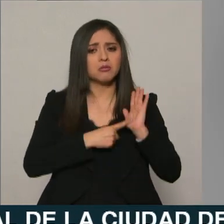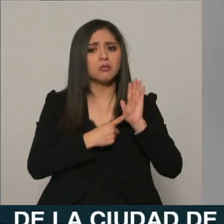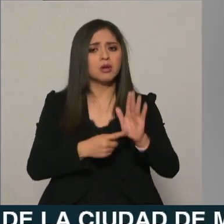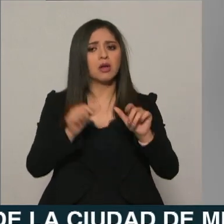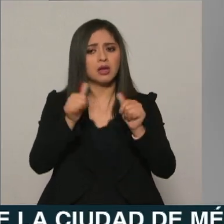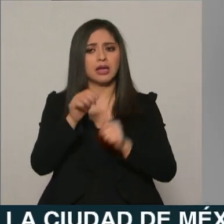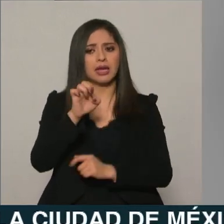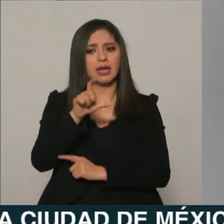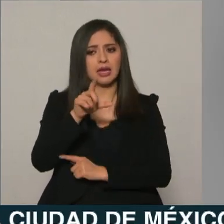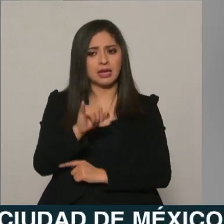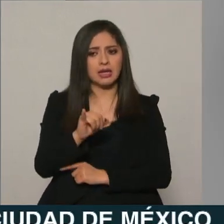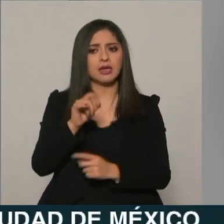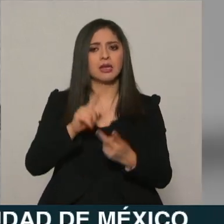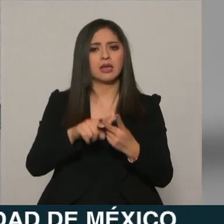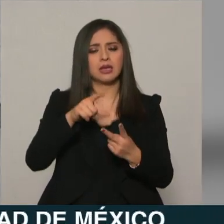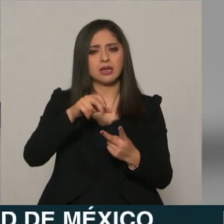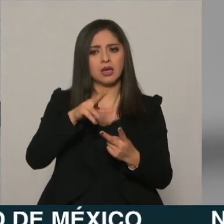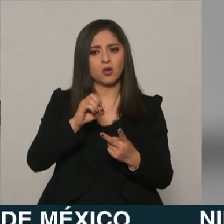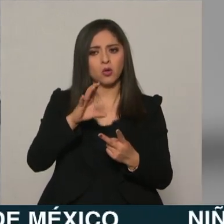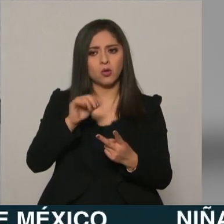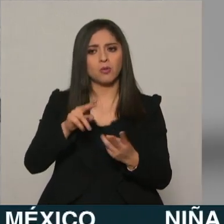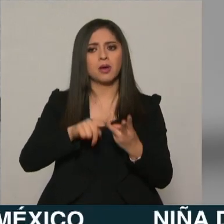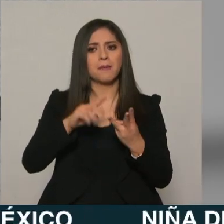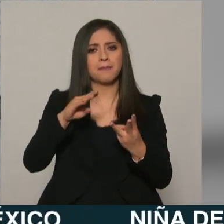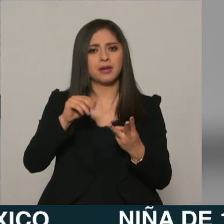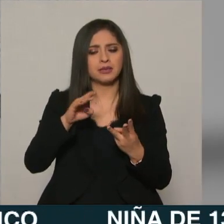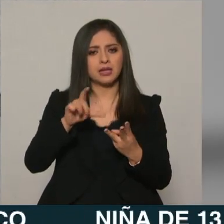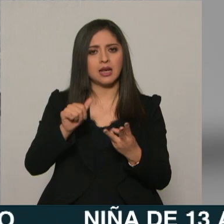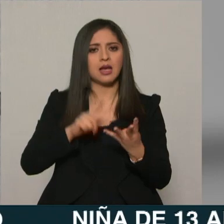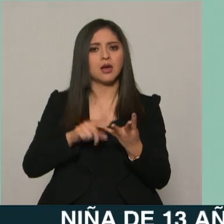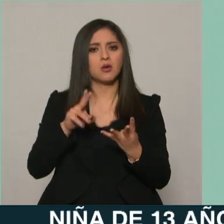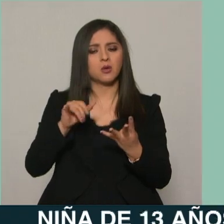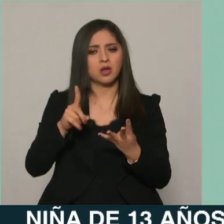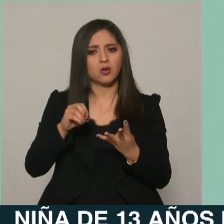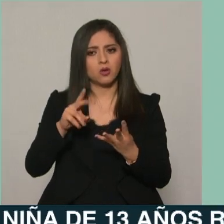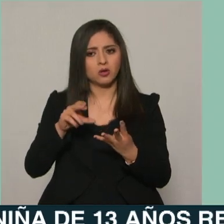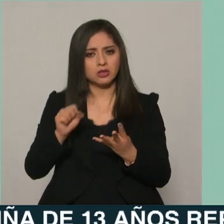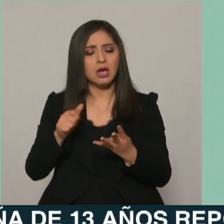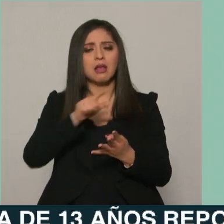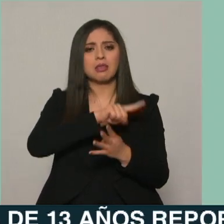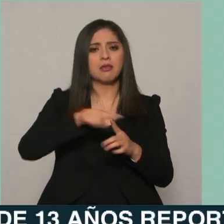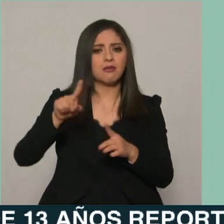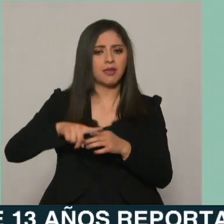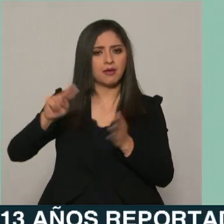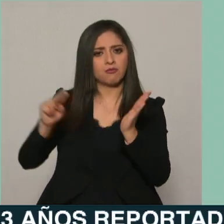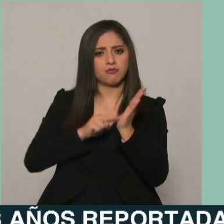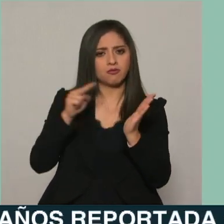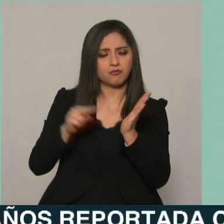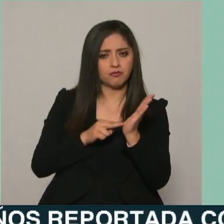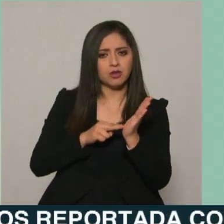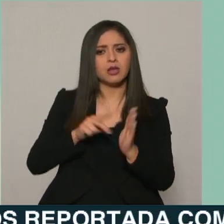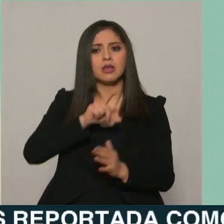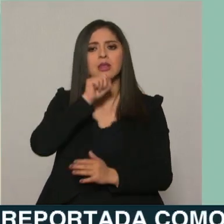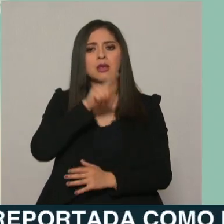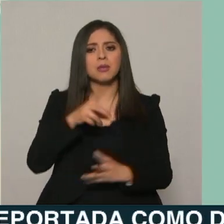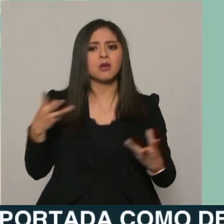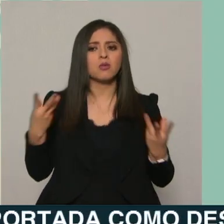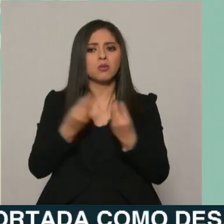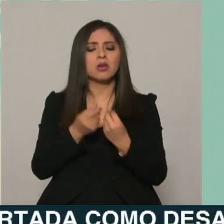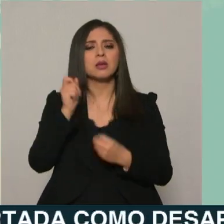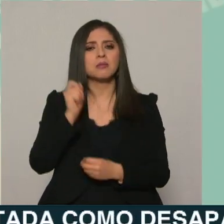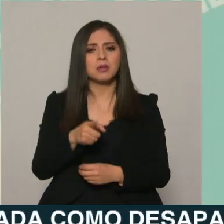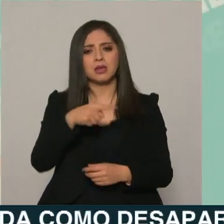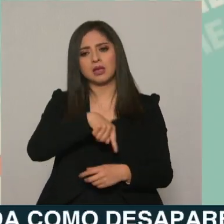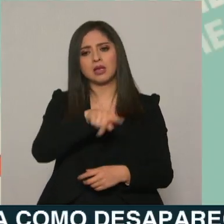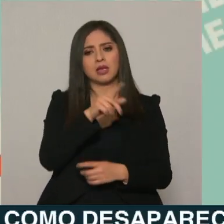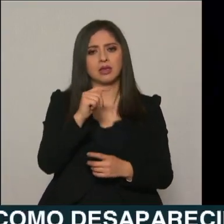como Eli Guerra, Quiero Club, Marcela Viejo, Ruido Rosa y firmas de autógrafos. También va a haber intervención de tenis por